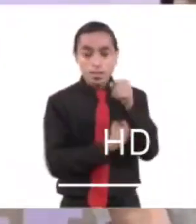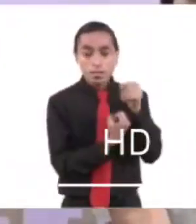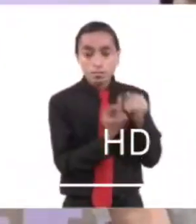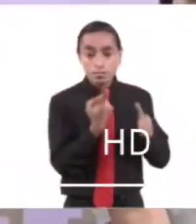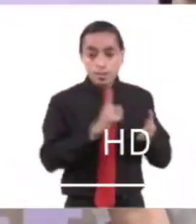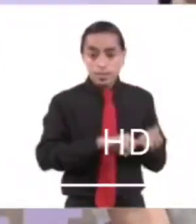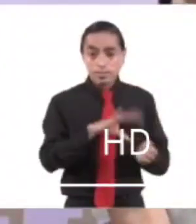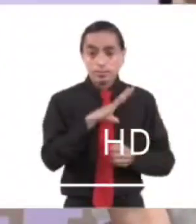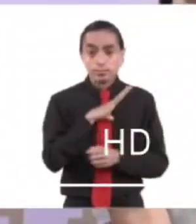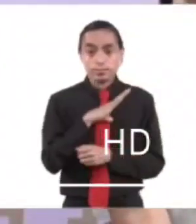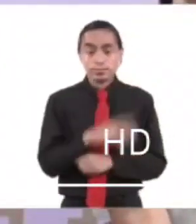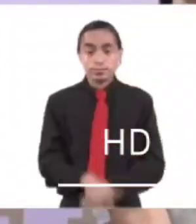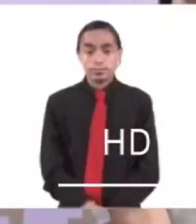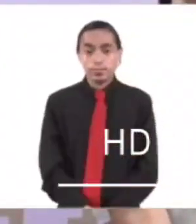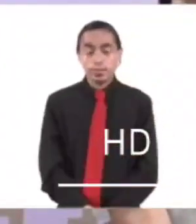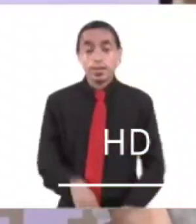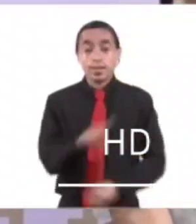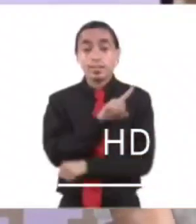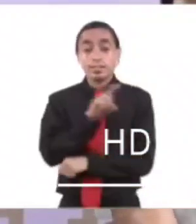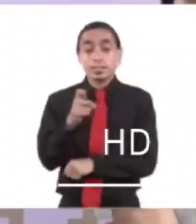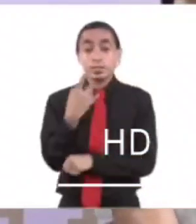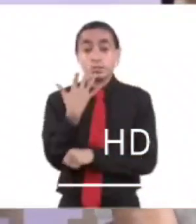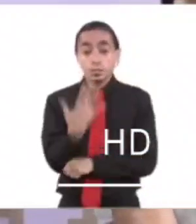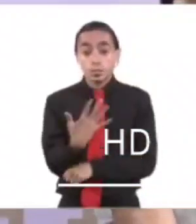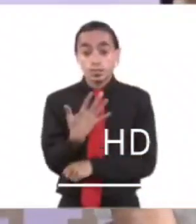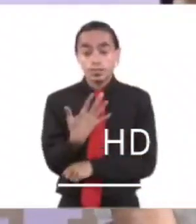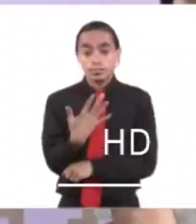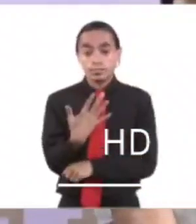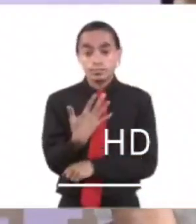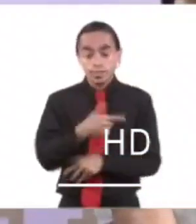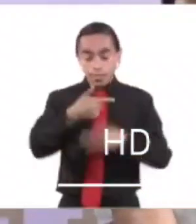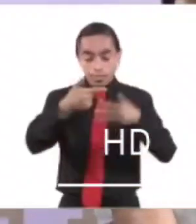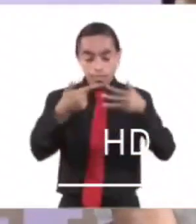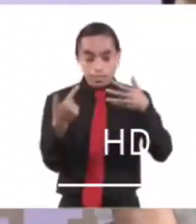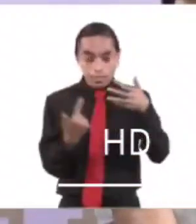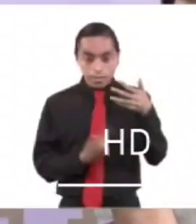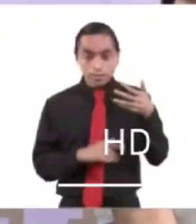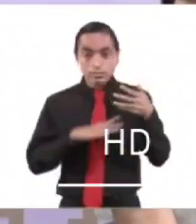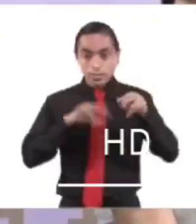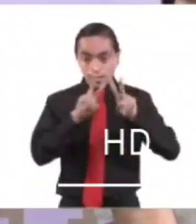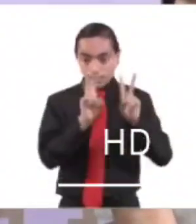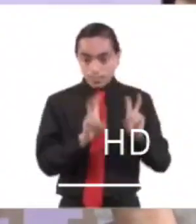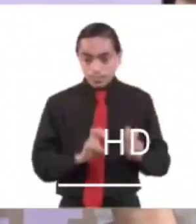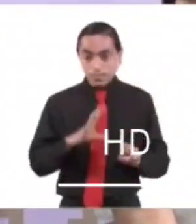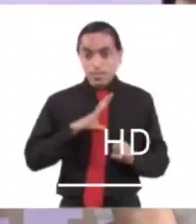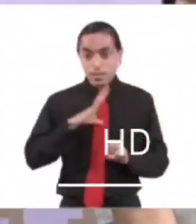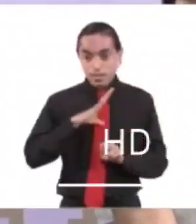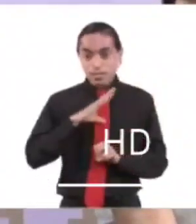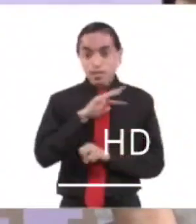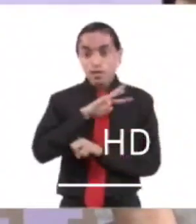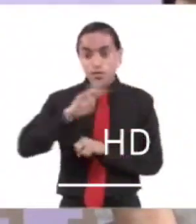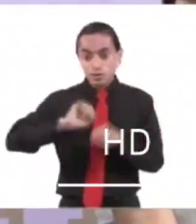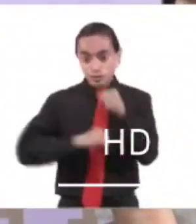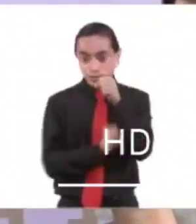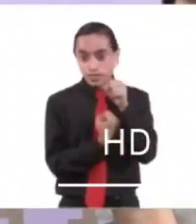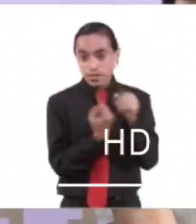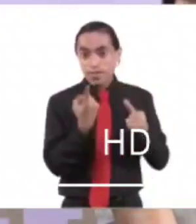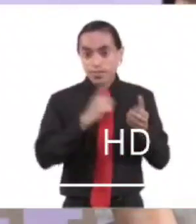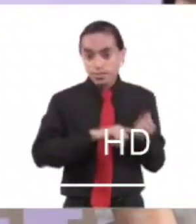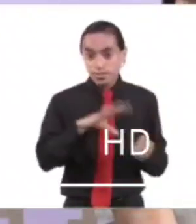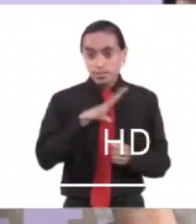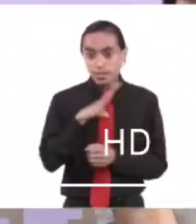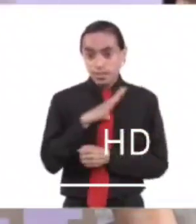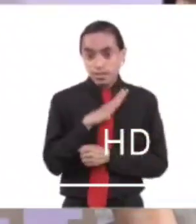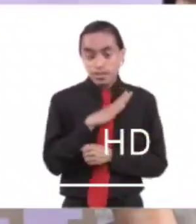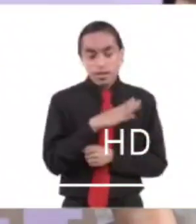Pilares. Son 150 saberes en estos 300 centros comunitarios que están ubicados